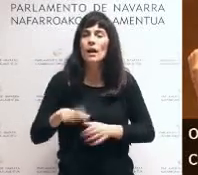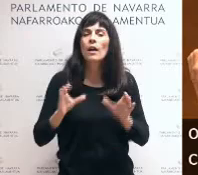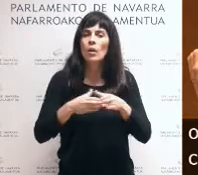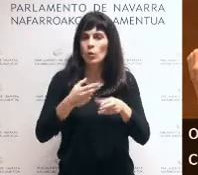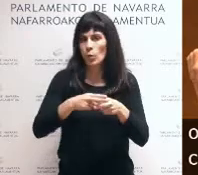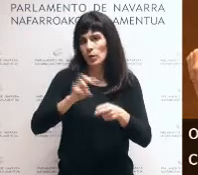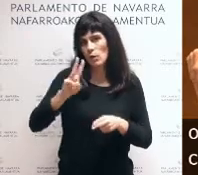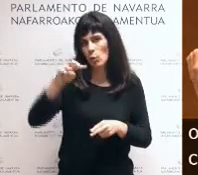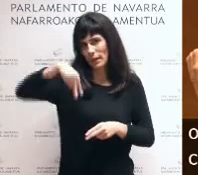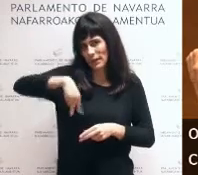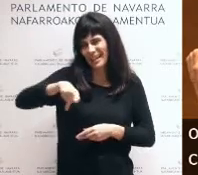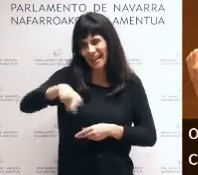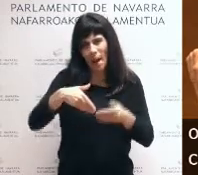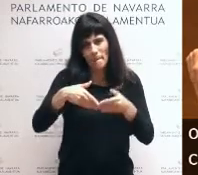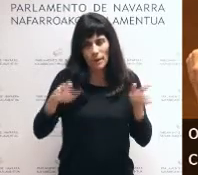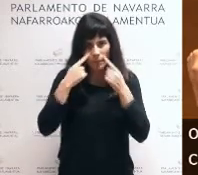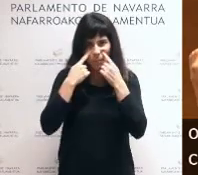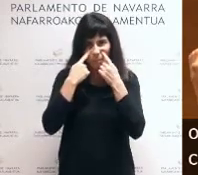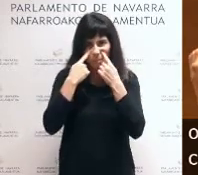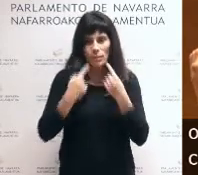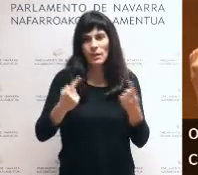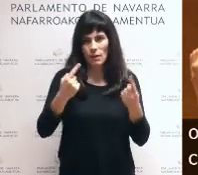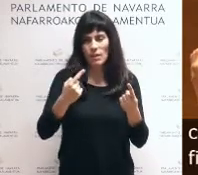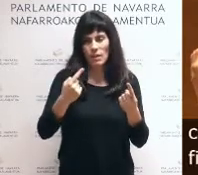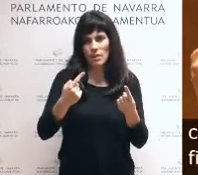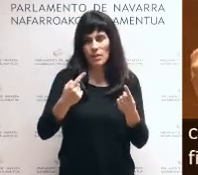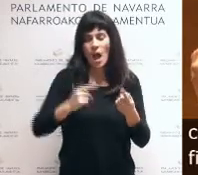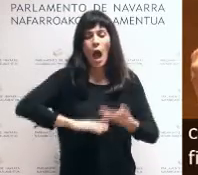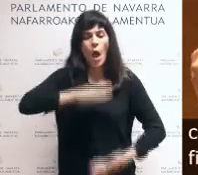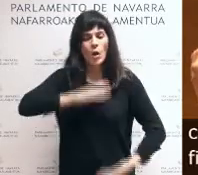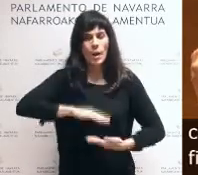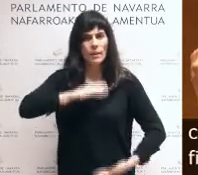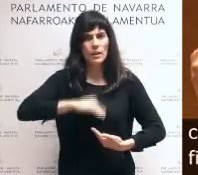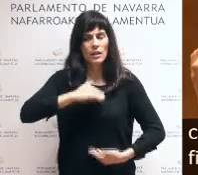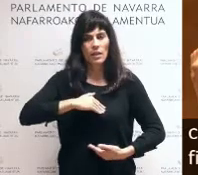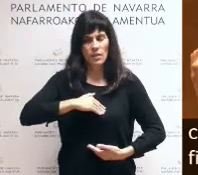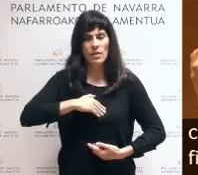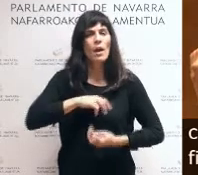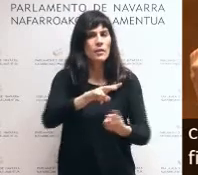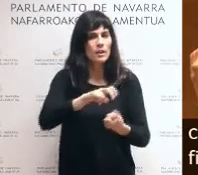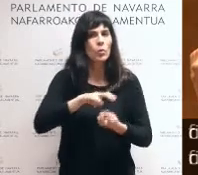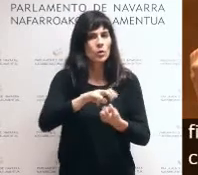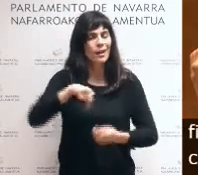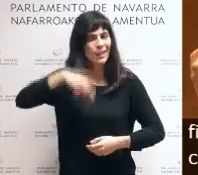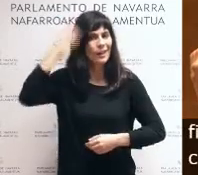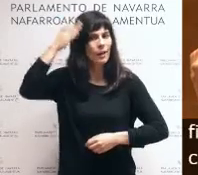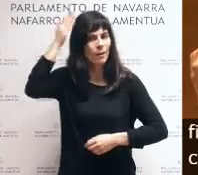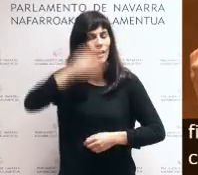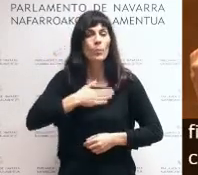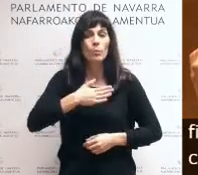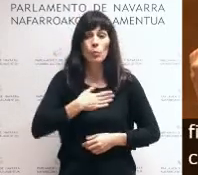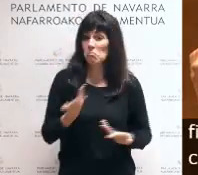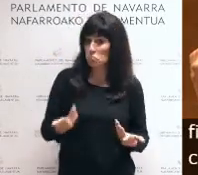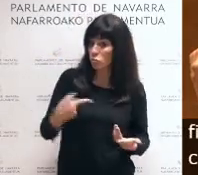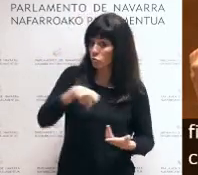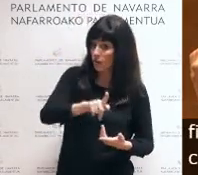camino fiscal para complementar las pensiones haciendo uso de nuestras competencias en materia tributaria. Bien podrían haber seguido este ejemplo en